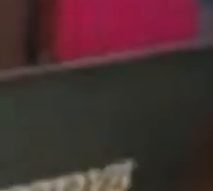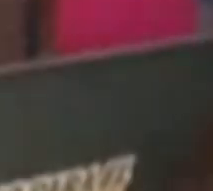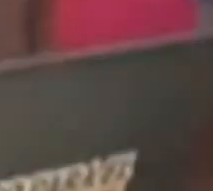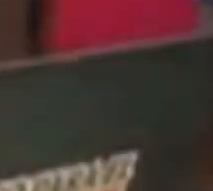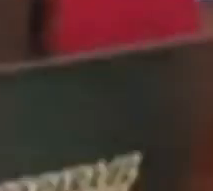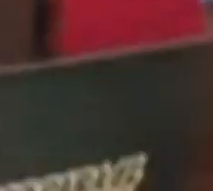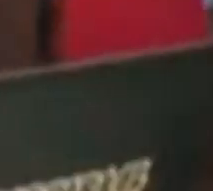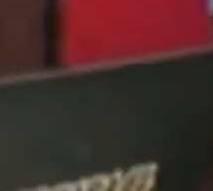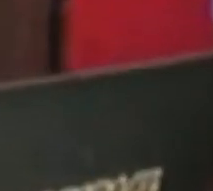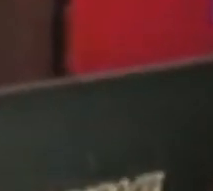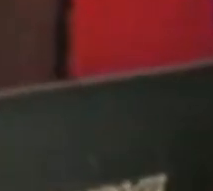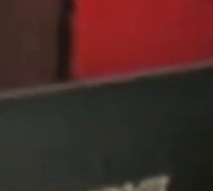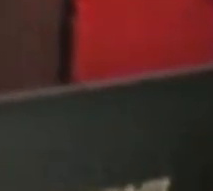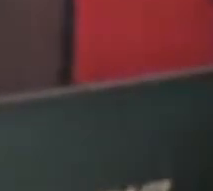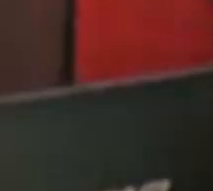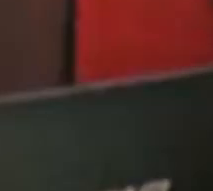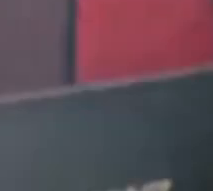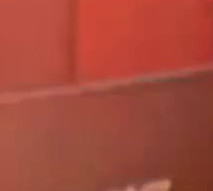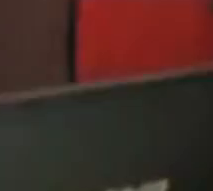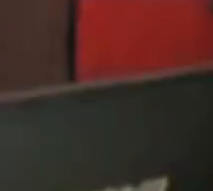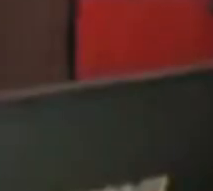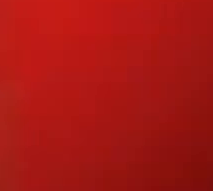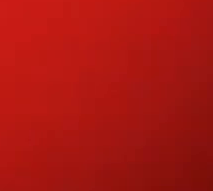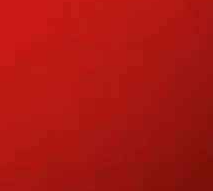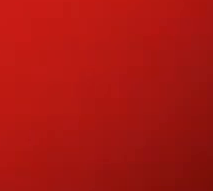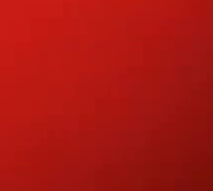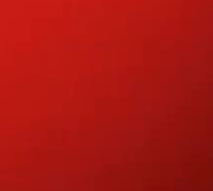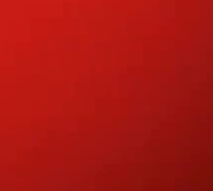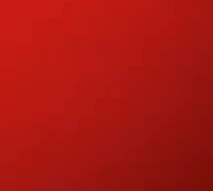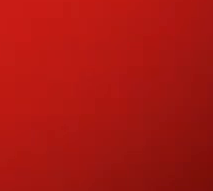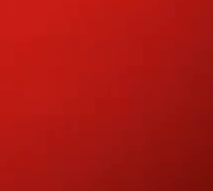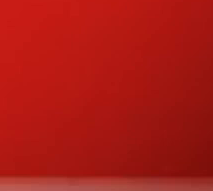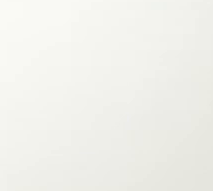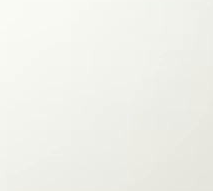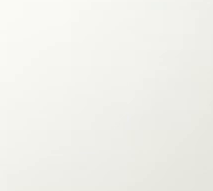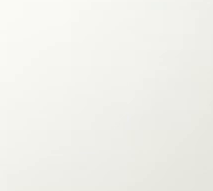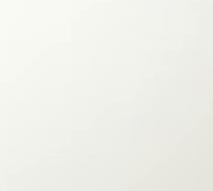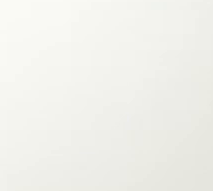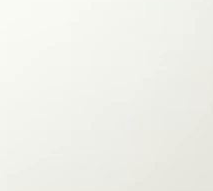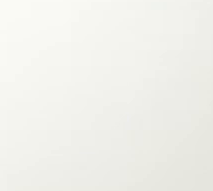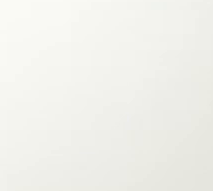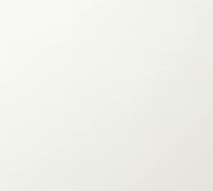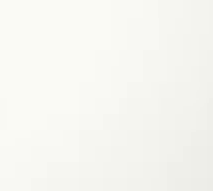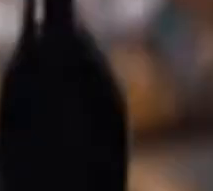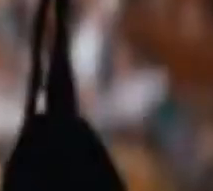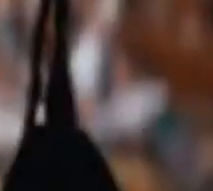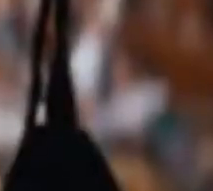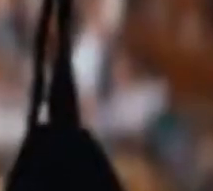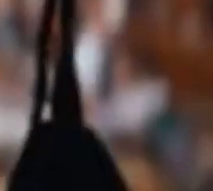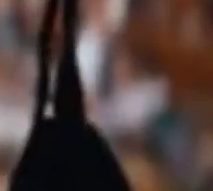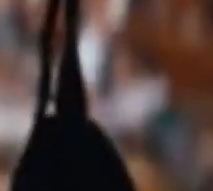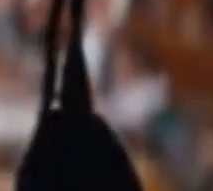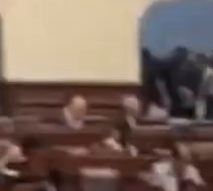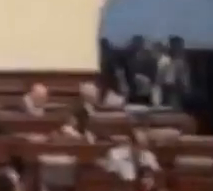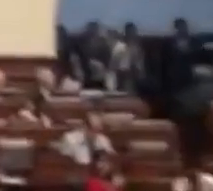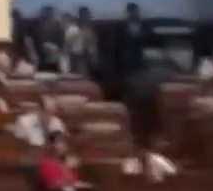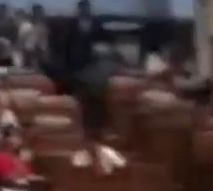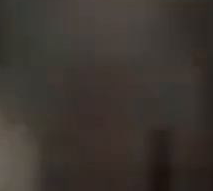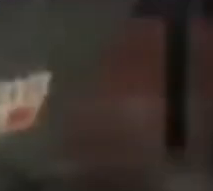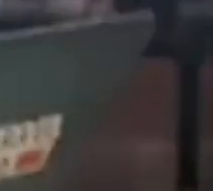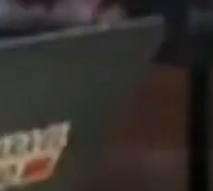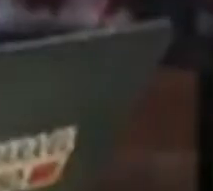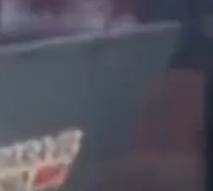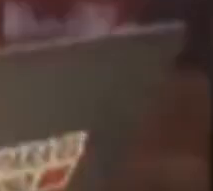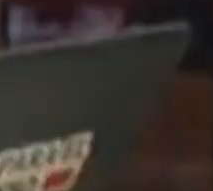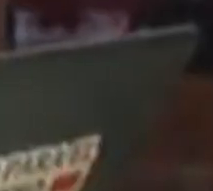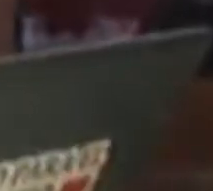Al final del día te esperamos con toda la información del Parlamento. Todo lo que necesitas saber lo encuentras aquí. Te brindamos cada detalle de los